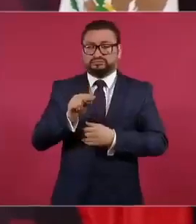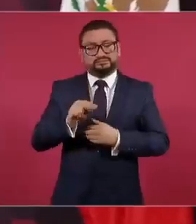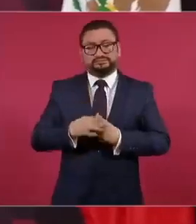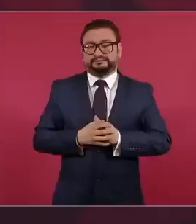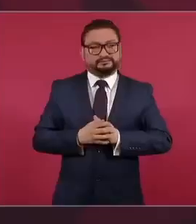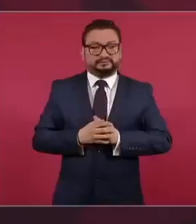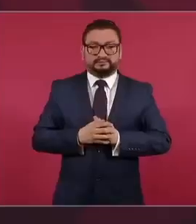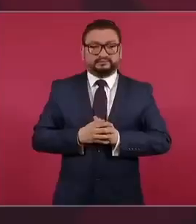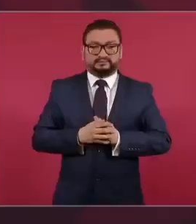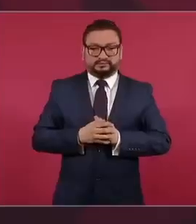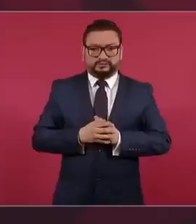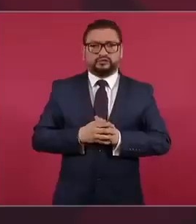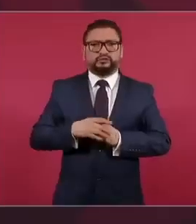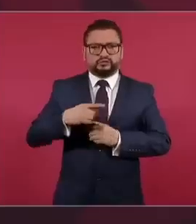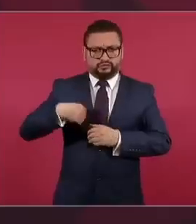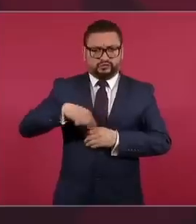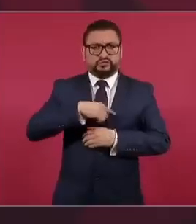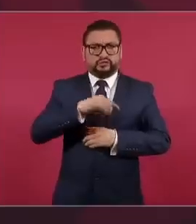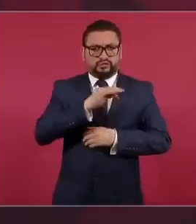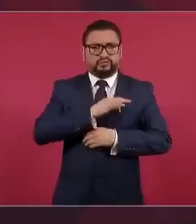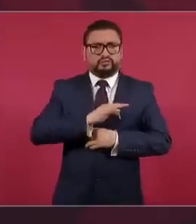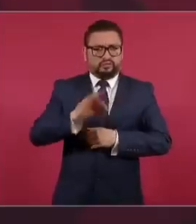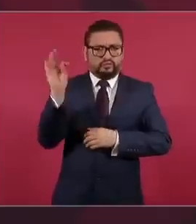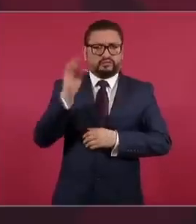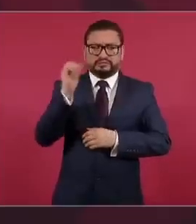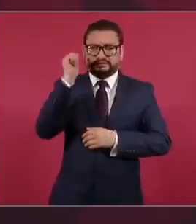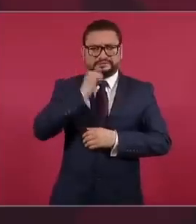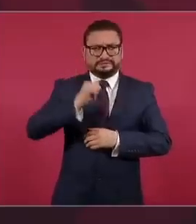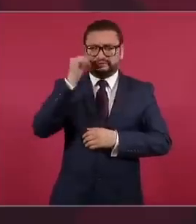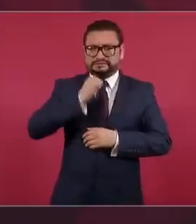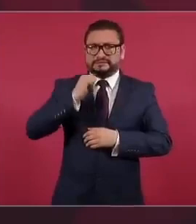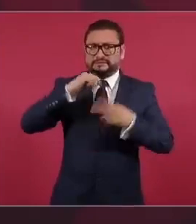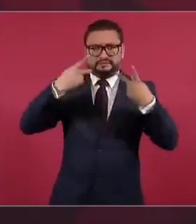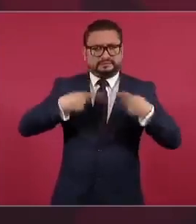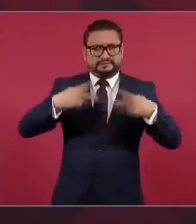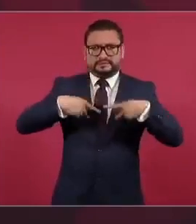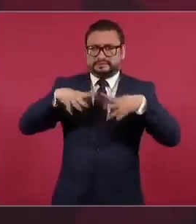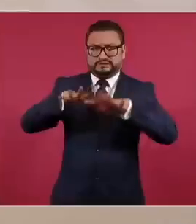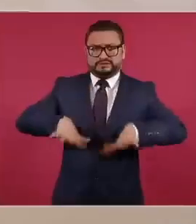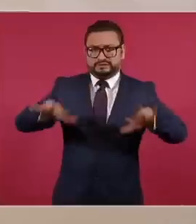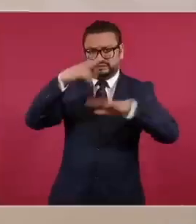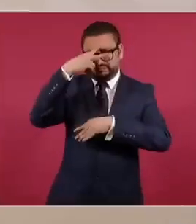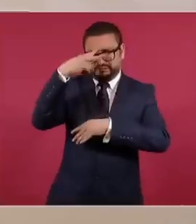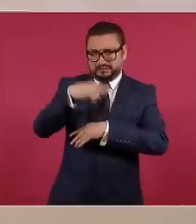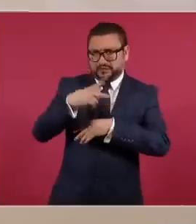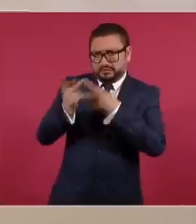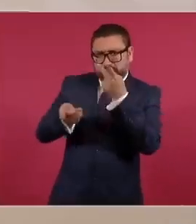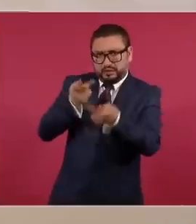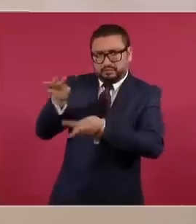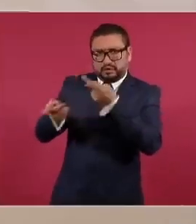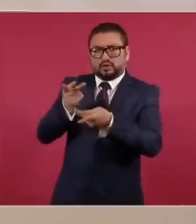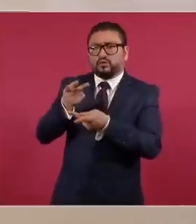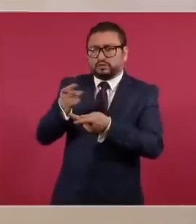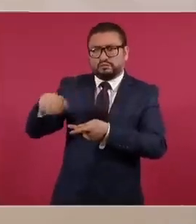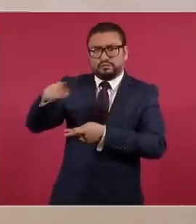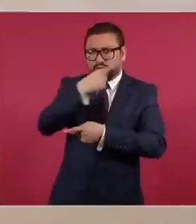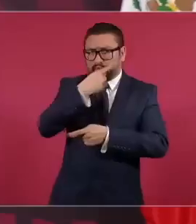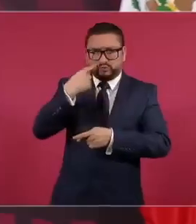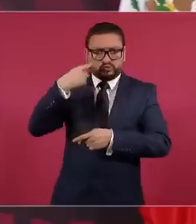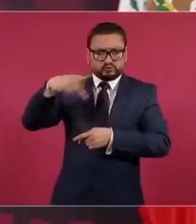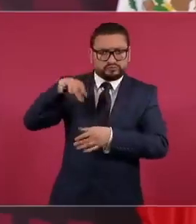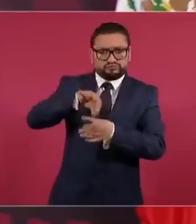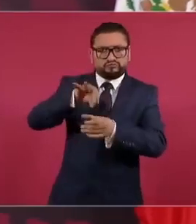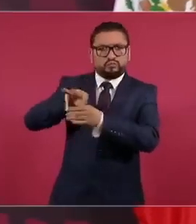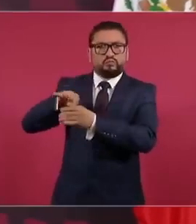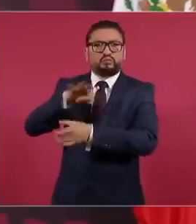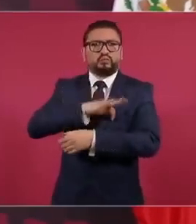No, que le preguntemos siempre al pueblo, para no equivocarnos,